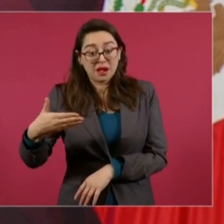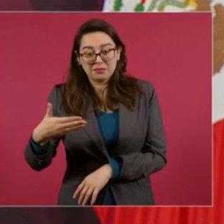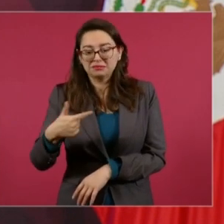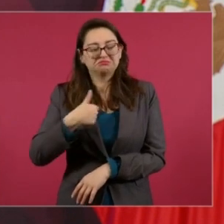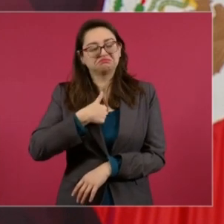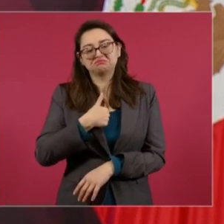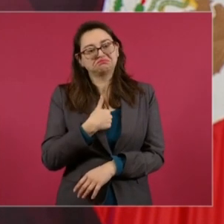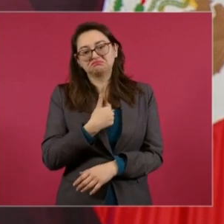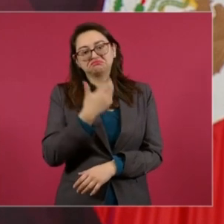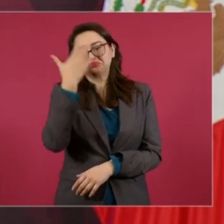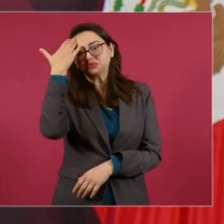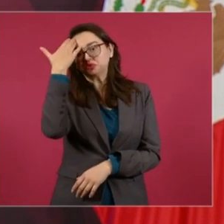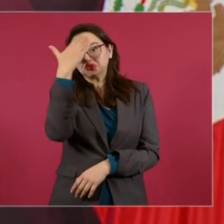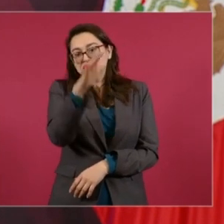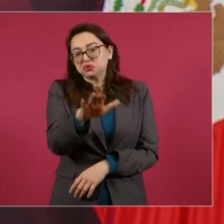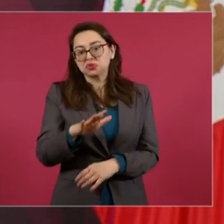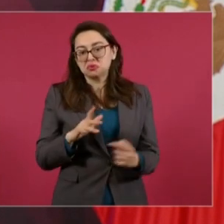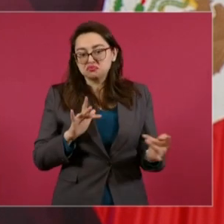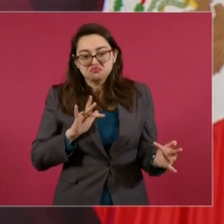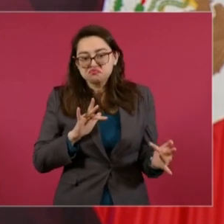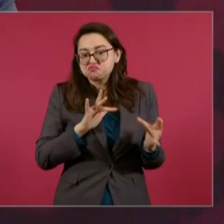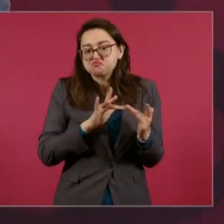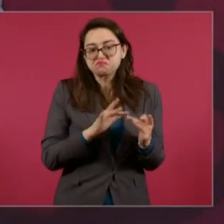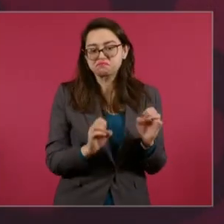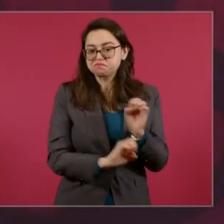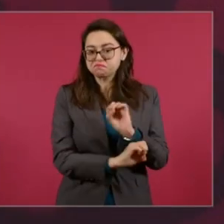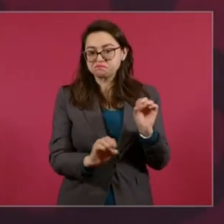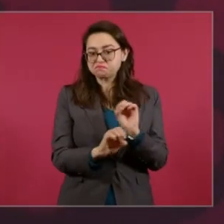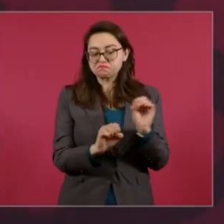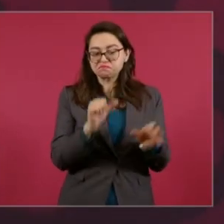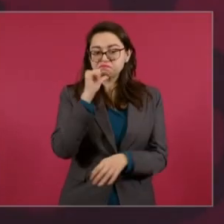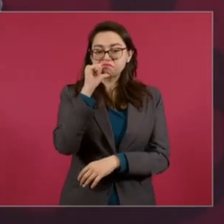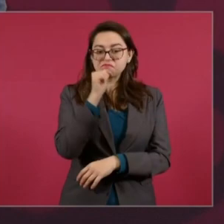conocí personalmente y